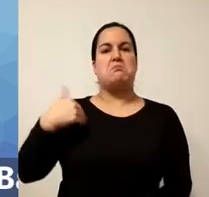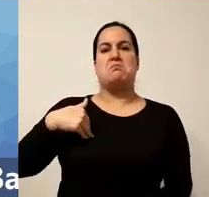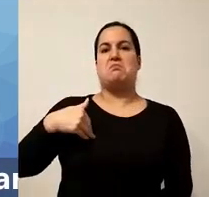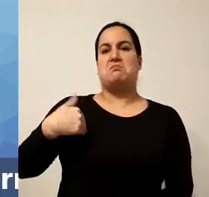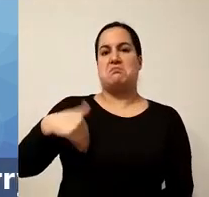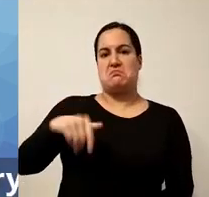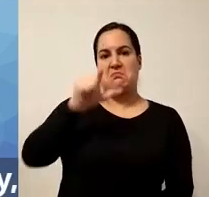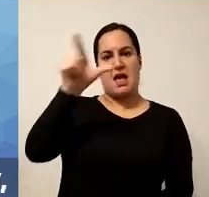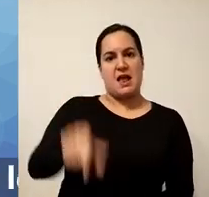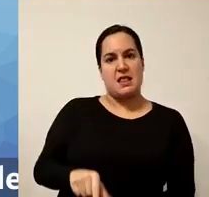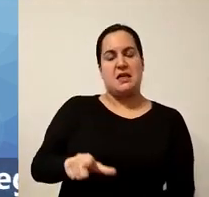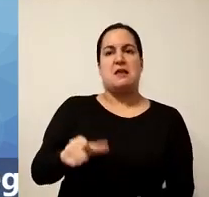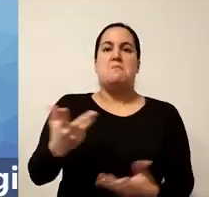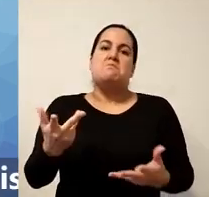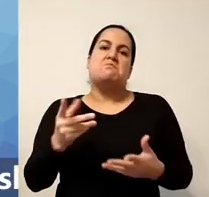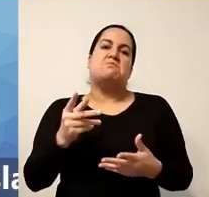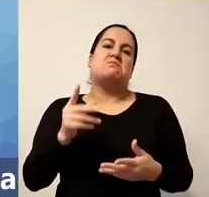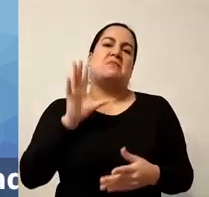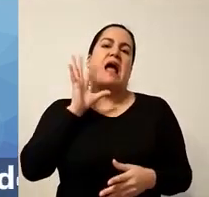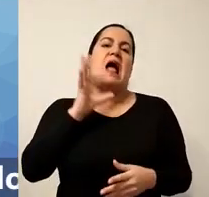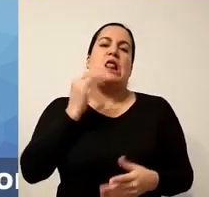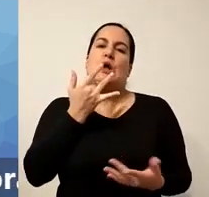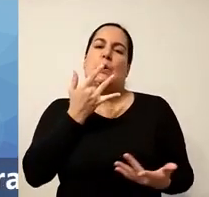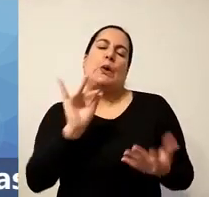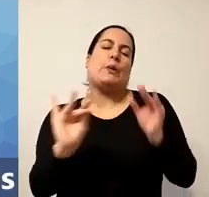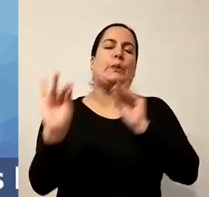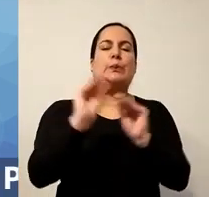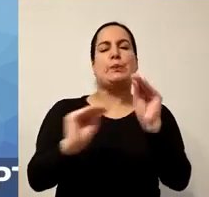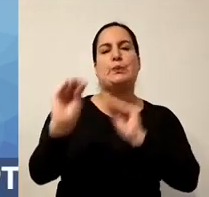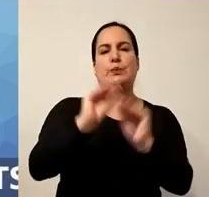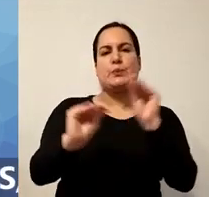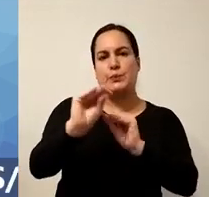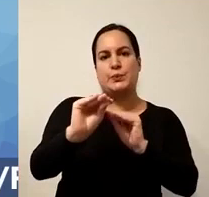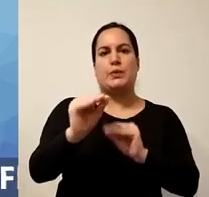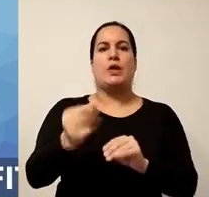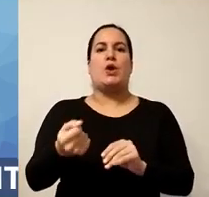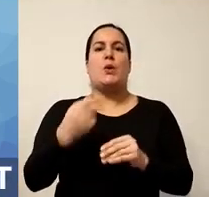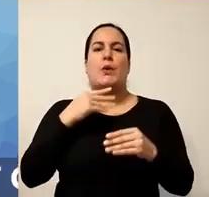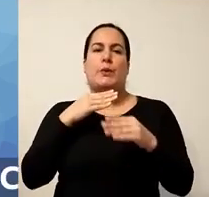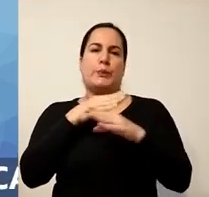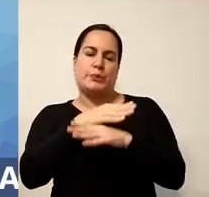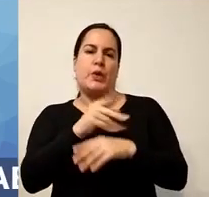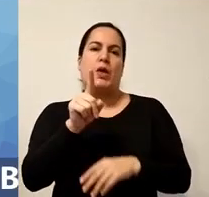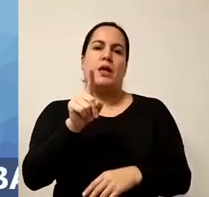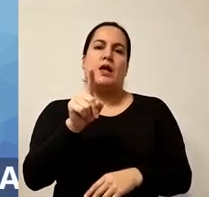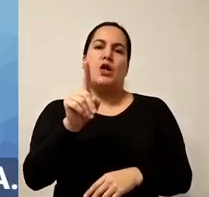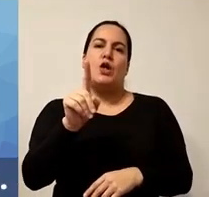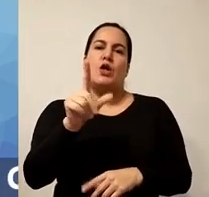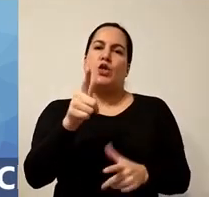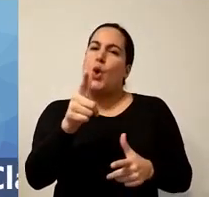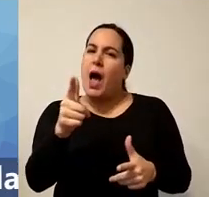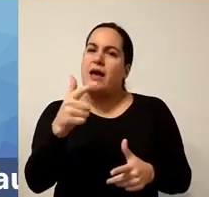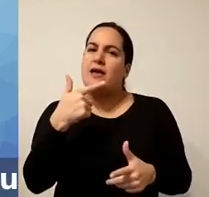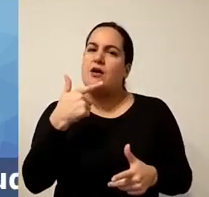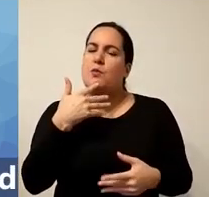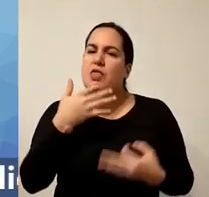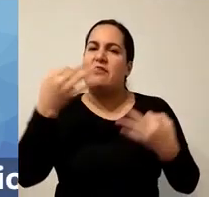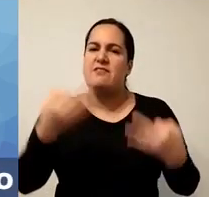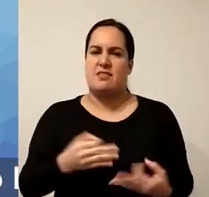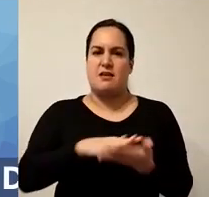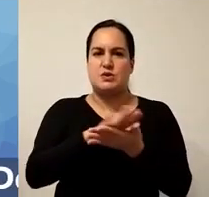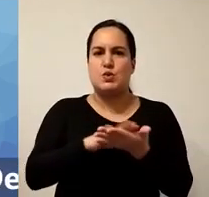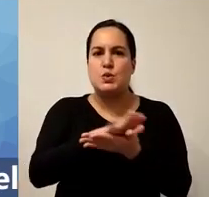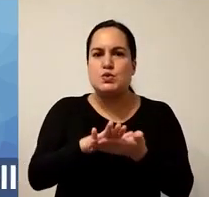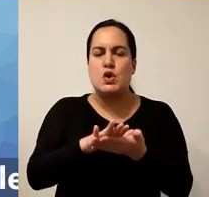sea ahora en seis meses o en tres años entonces nosotros no podemos creer el verso